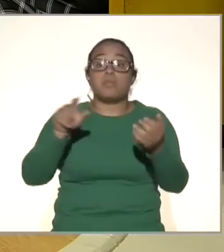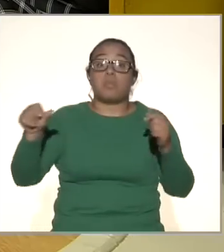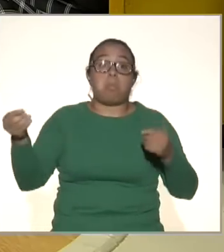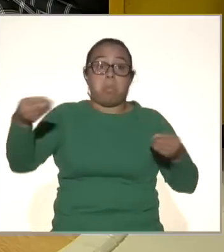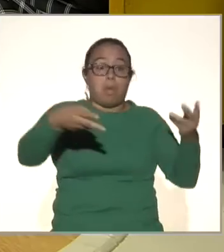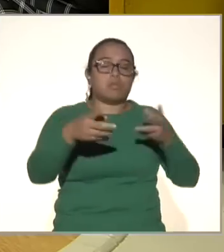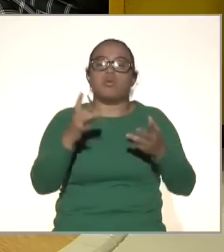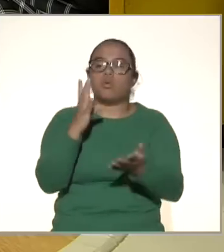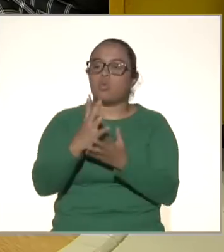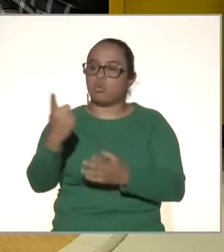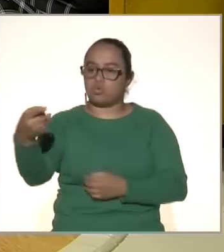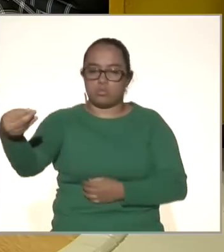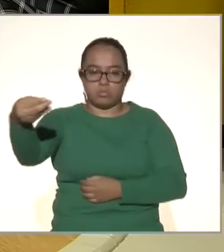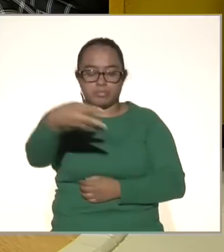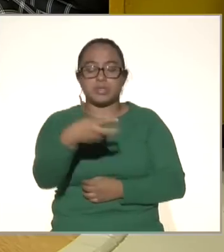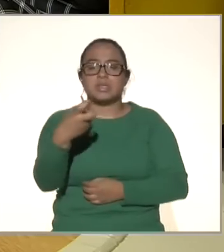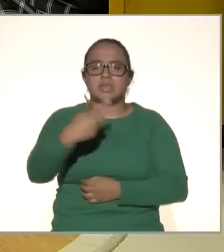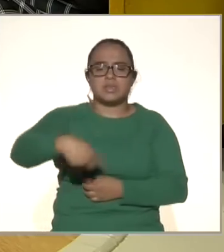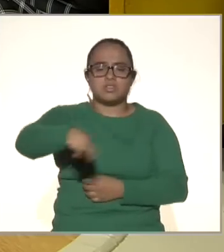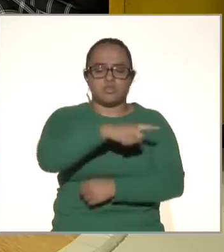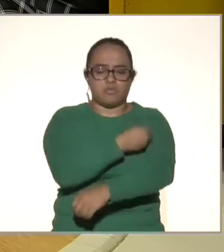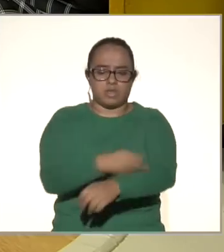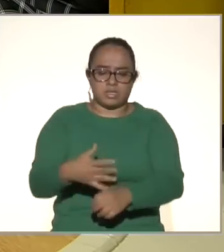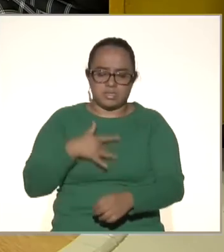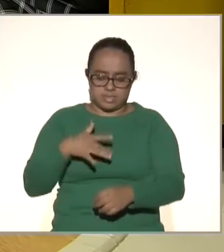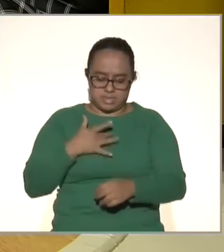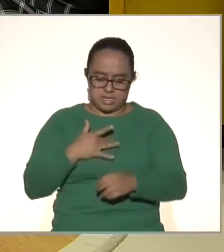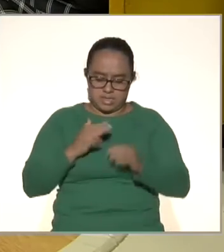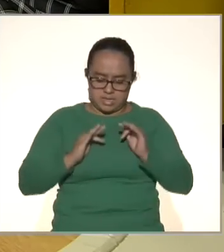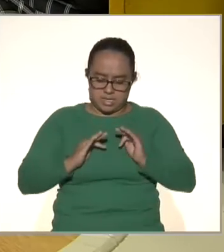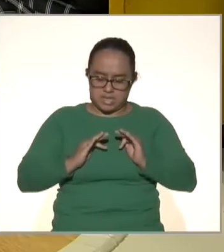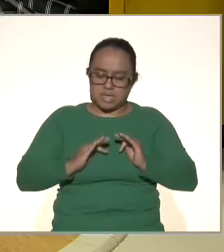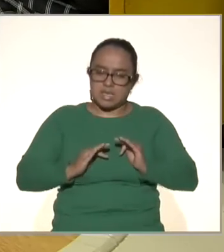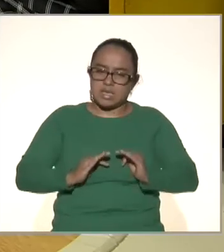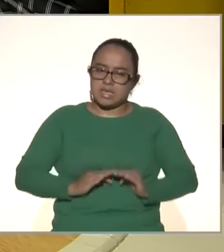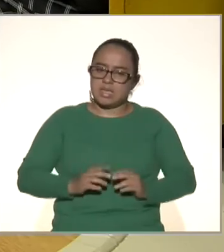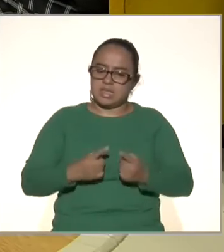una dinámica familiar diferente. Son indirectas gratas.